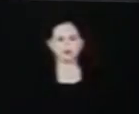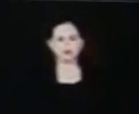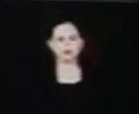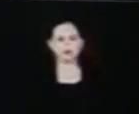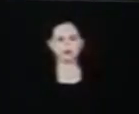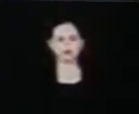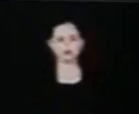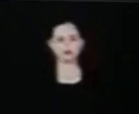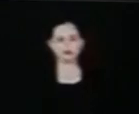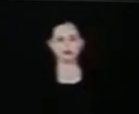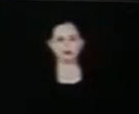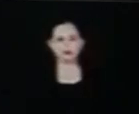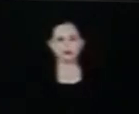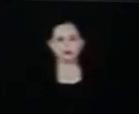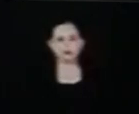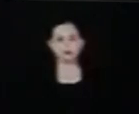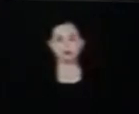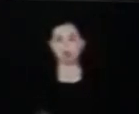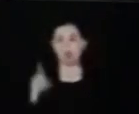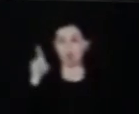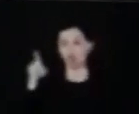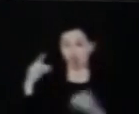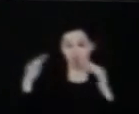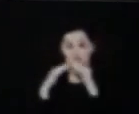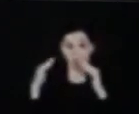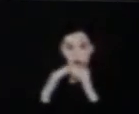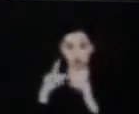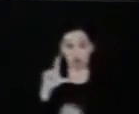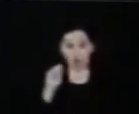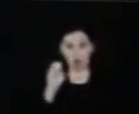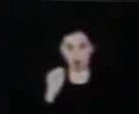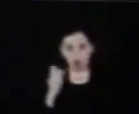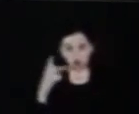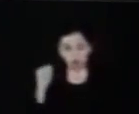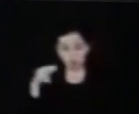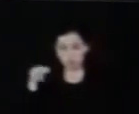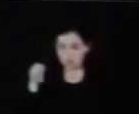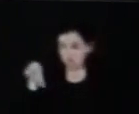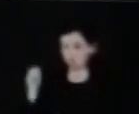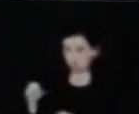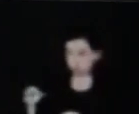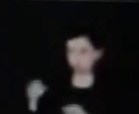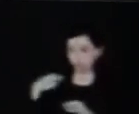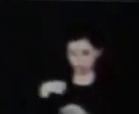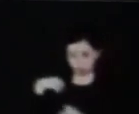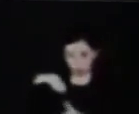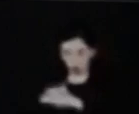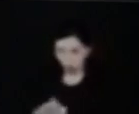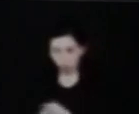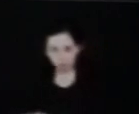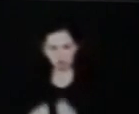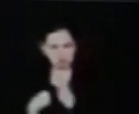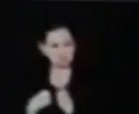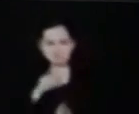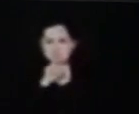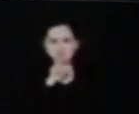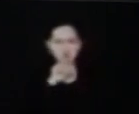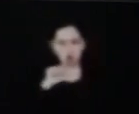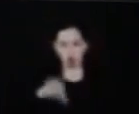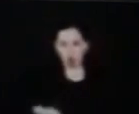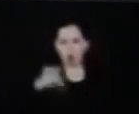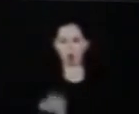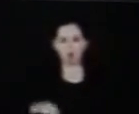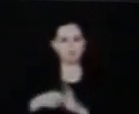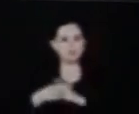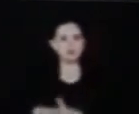No viviré en Los Pinos y esa residencia oficial ya se abrió